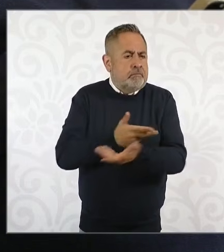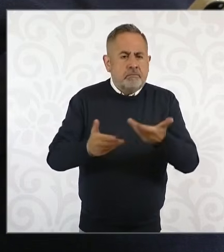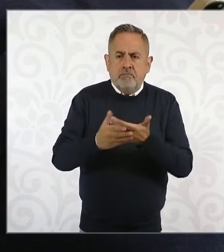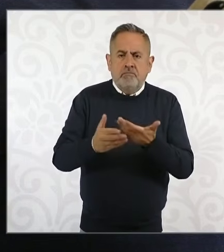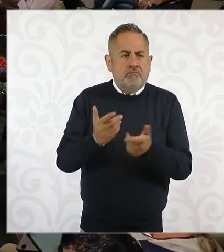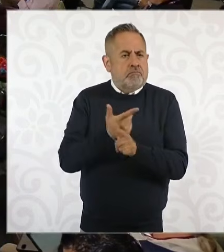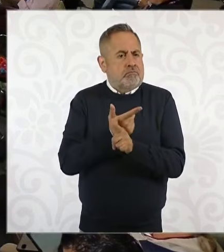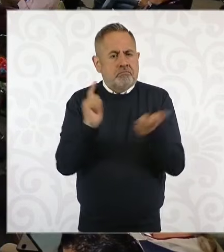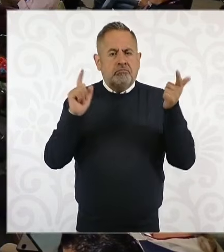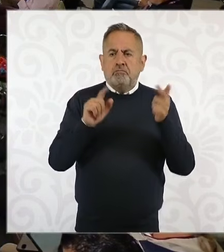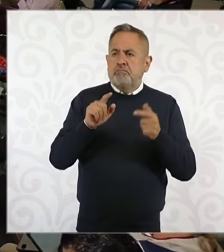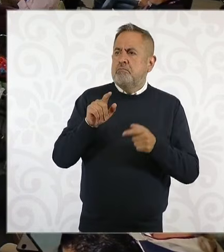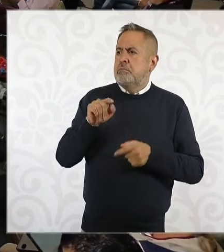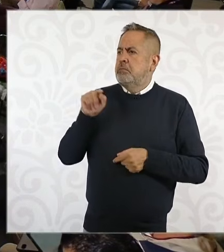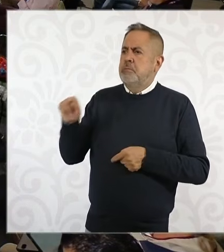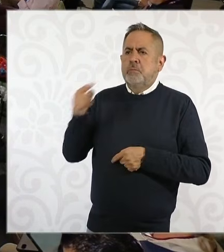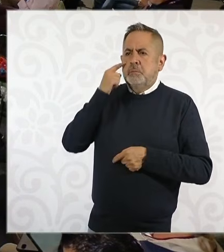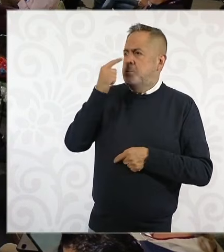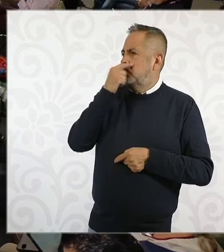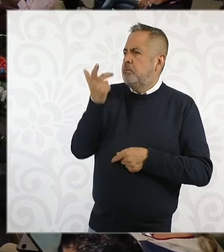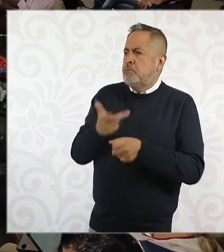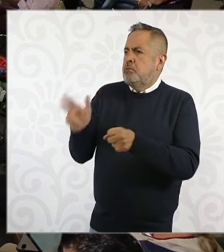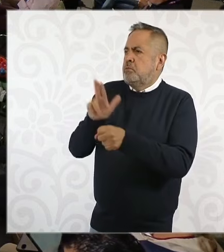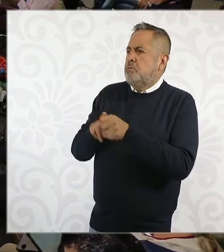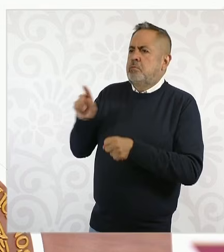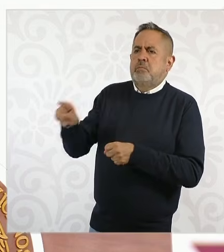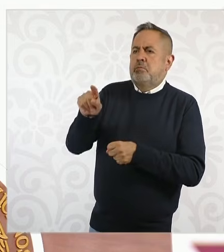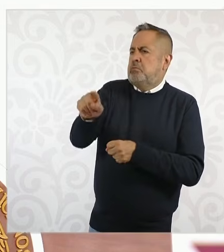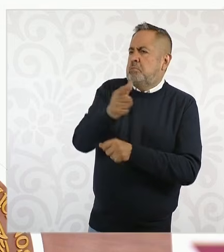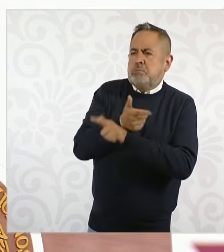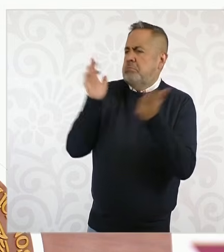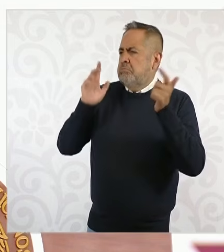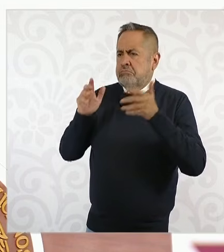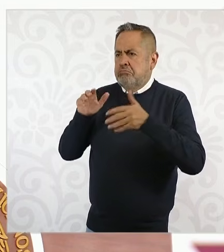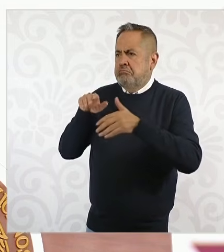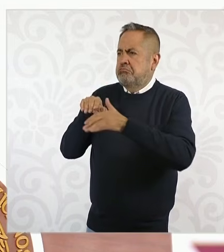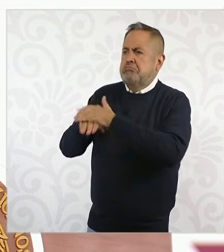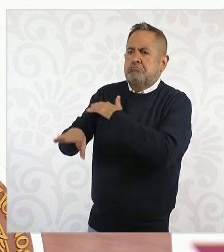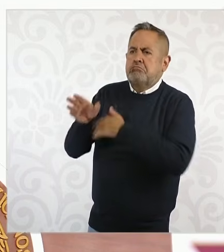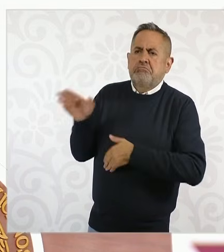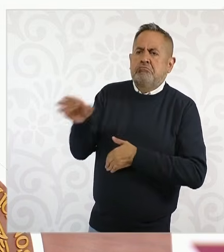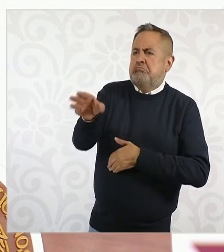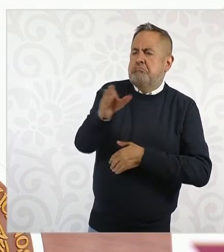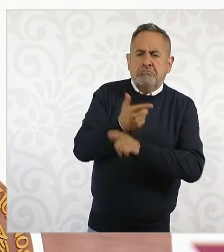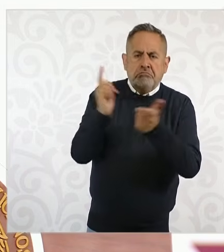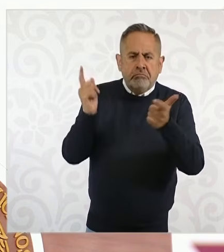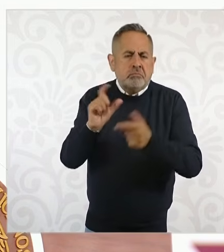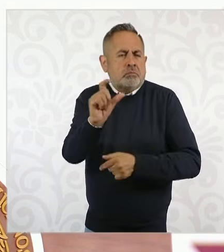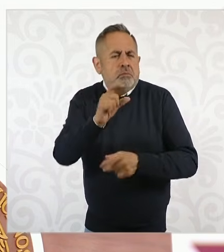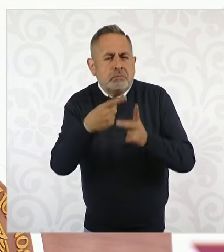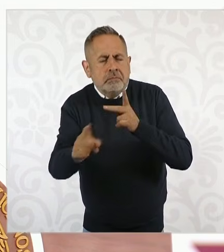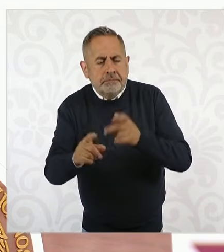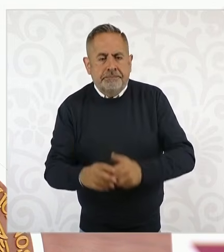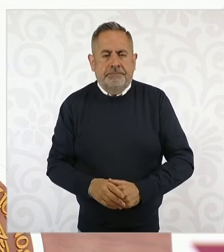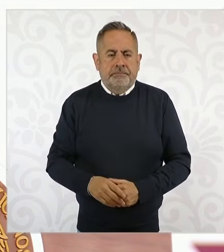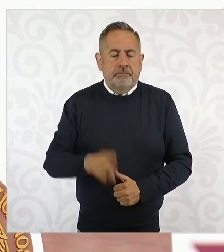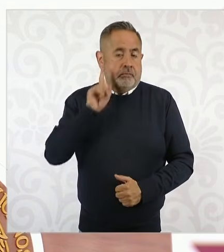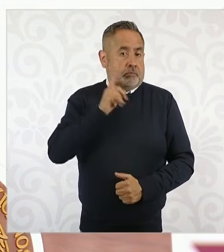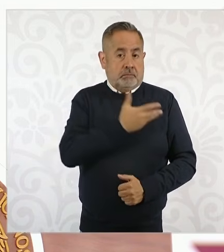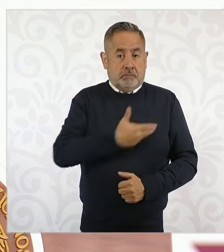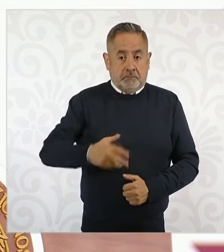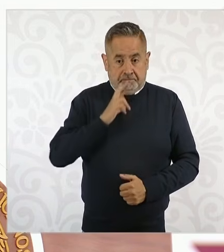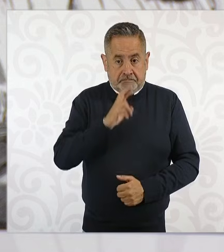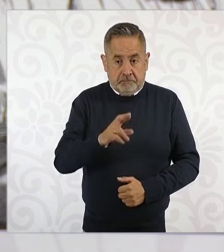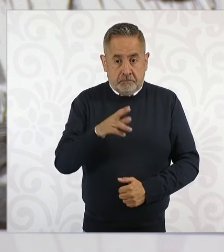universal de salud? Empieza el próximo año. Ya vamos a dar la información de